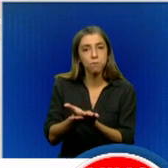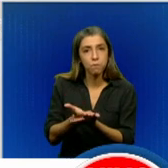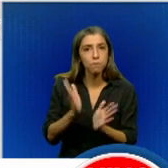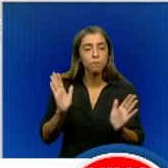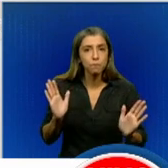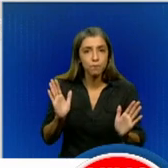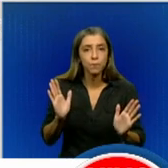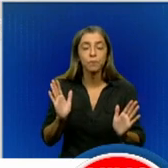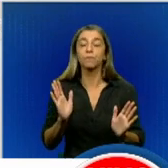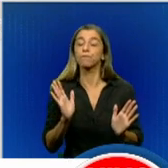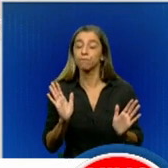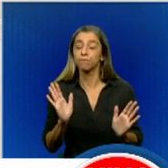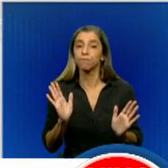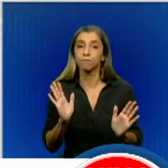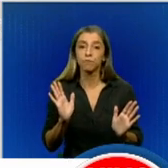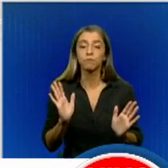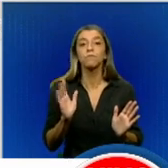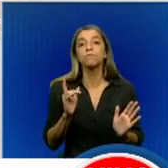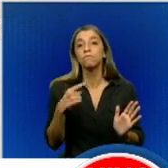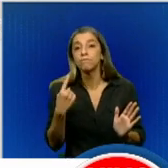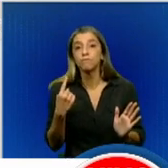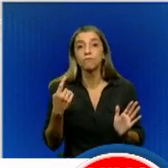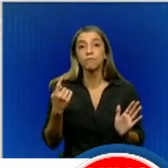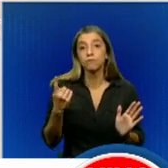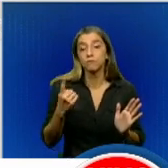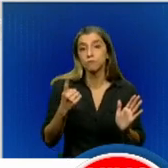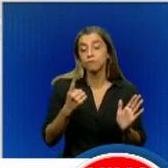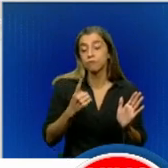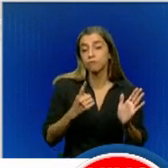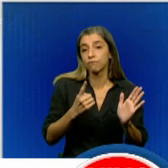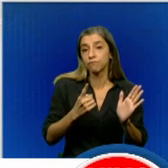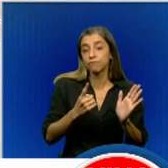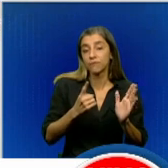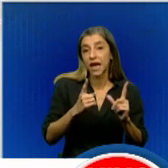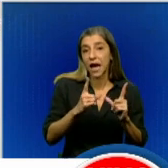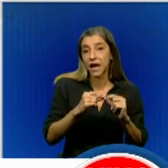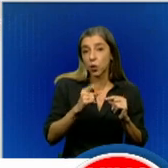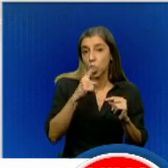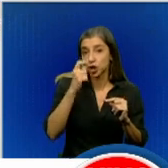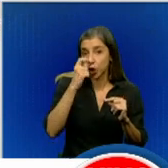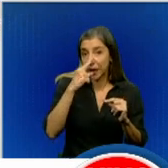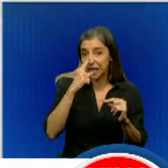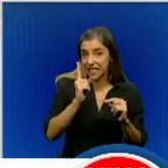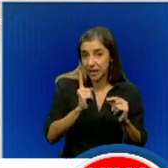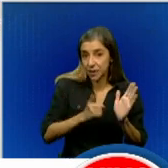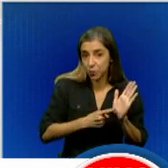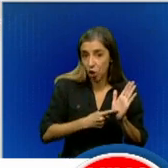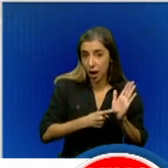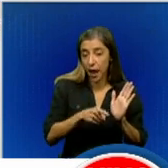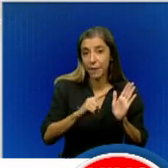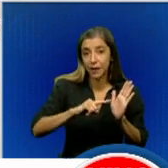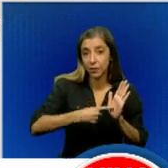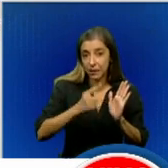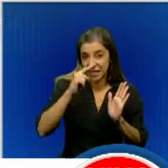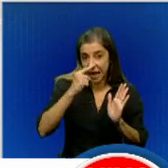haciendo uso de la posibilidad que nos da el artículo 127 del reglamento el inciso 7 de la